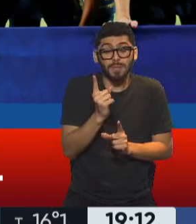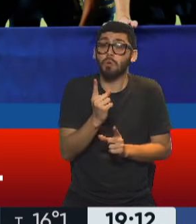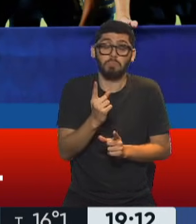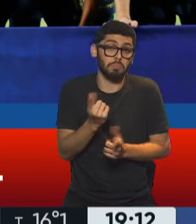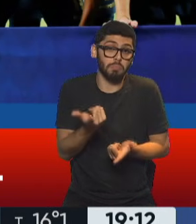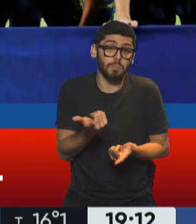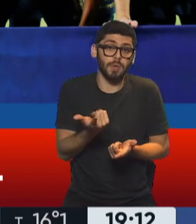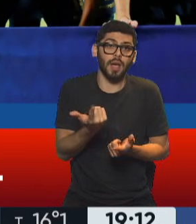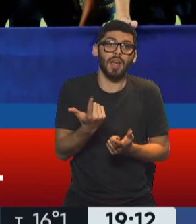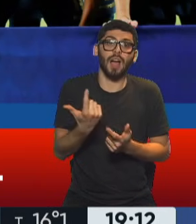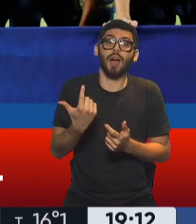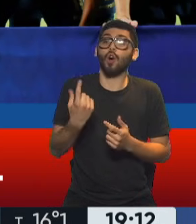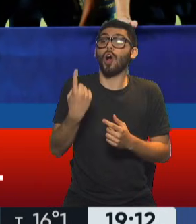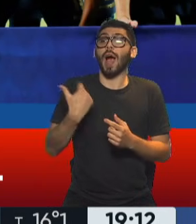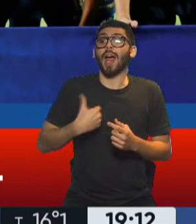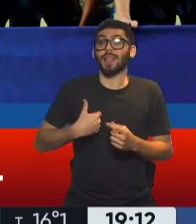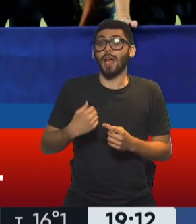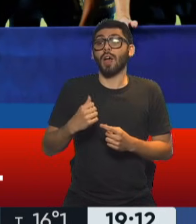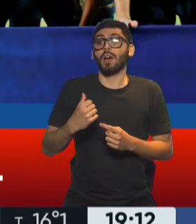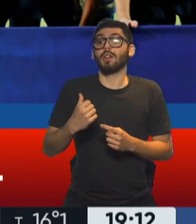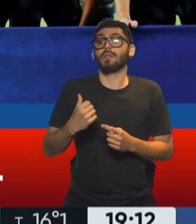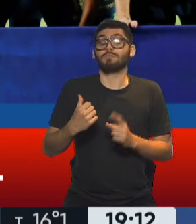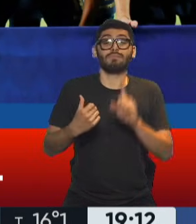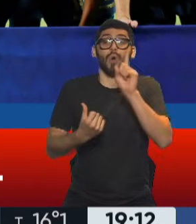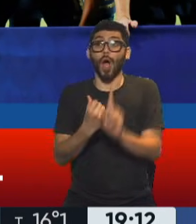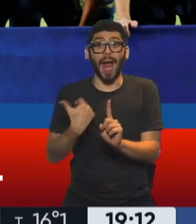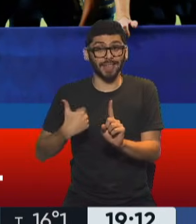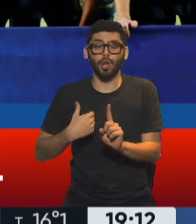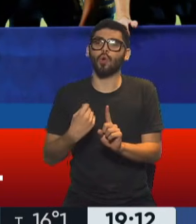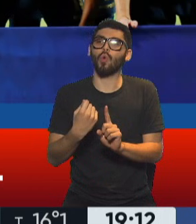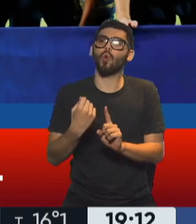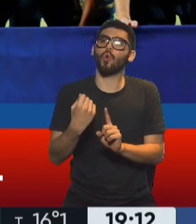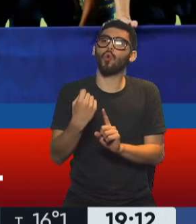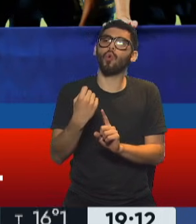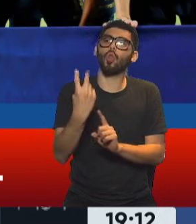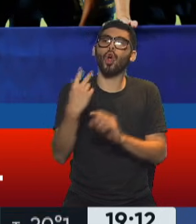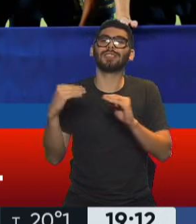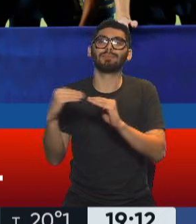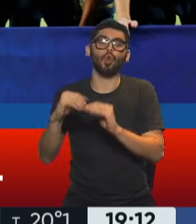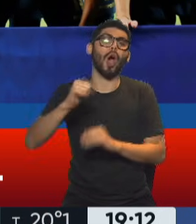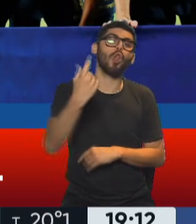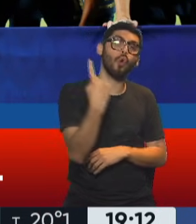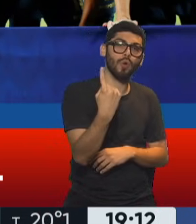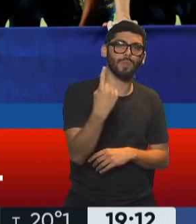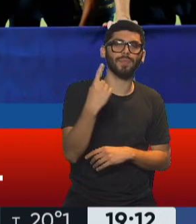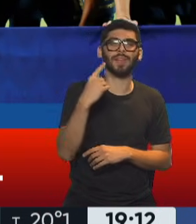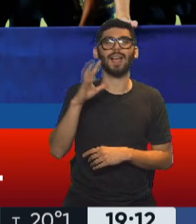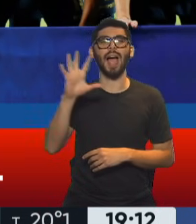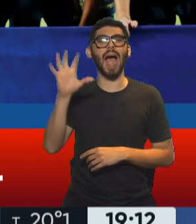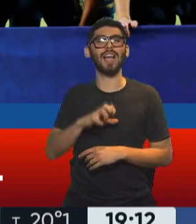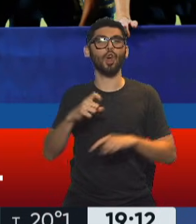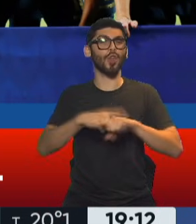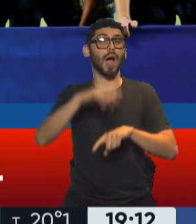3 partidos, Argentina ganó 1, empató 2. El que no le gusta a Sampaio es el muñeco Gallardo, cuando perdió 1-0 contra Boca en